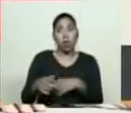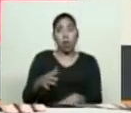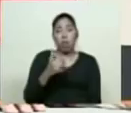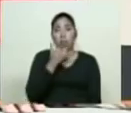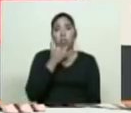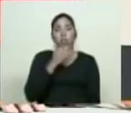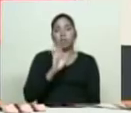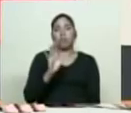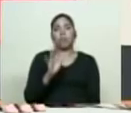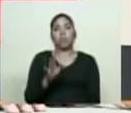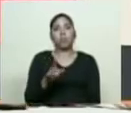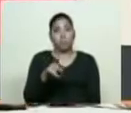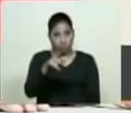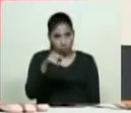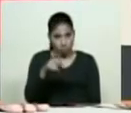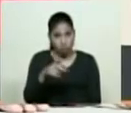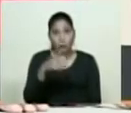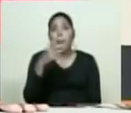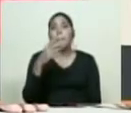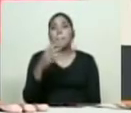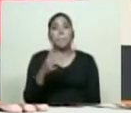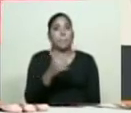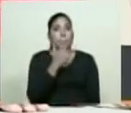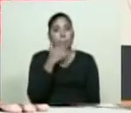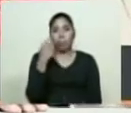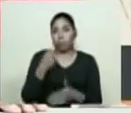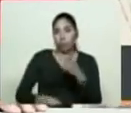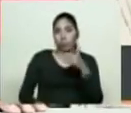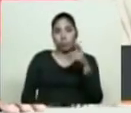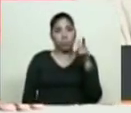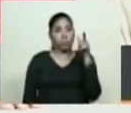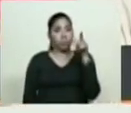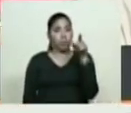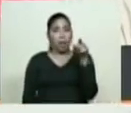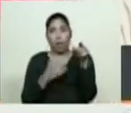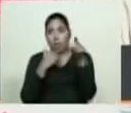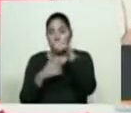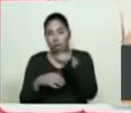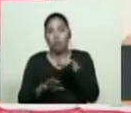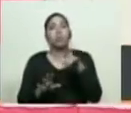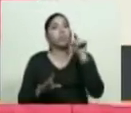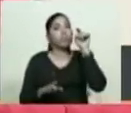en los ojitos de Chávez a votar. Muchas gracias a todos y a todos. Buenas tardes.